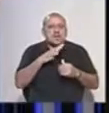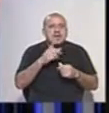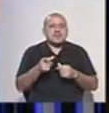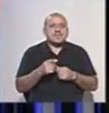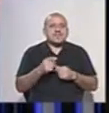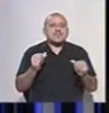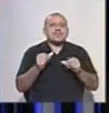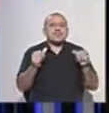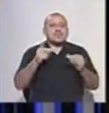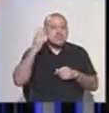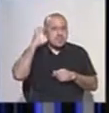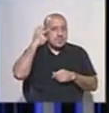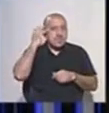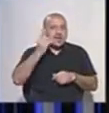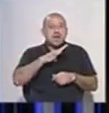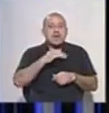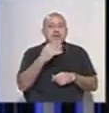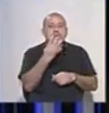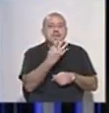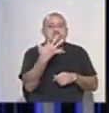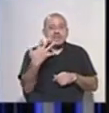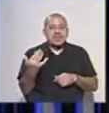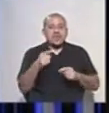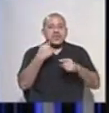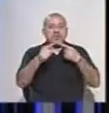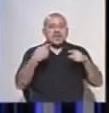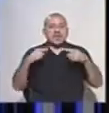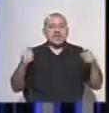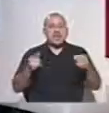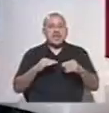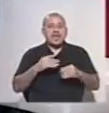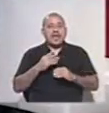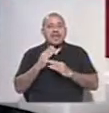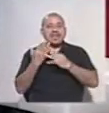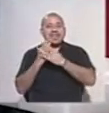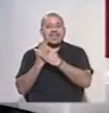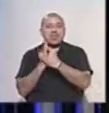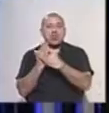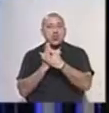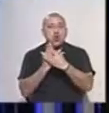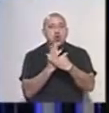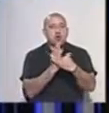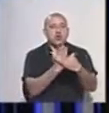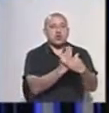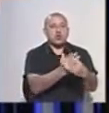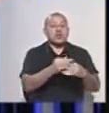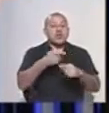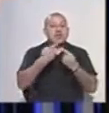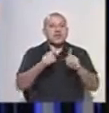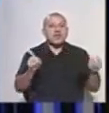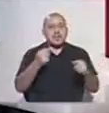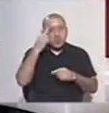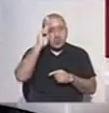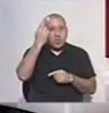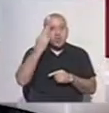radio y descubrí que hay 45 especies de tiburones en Uruguay. ¿En Uruguay? 45 especies de tiburones en Uruguay.